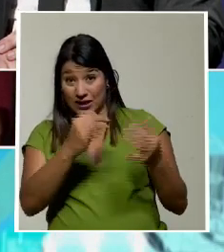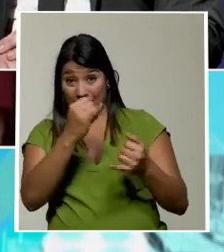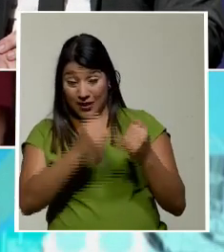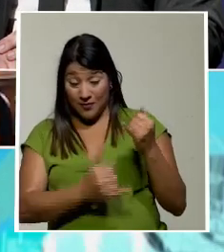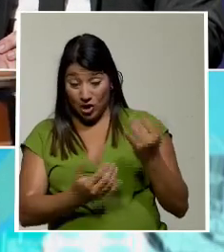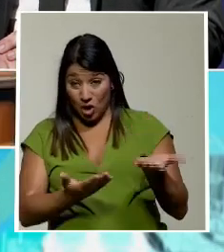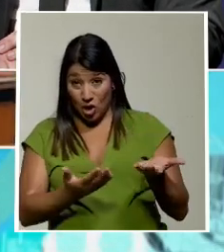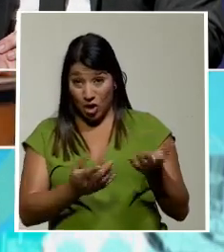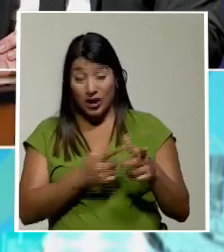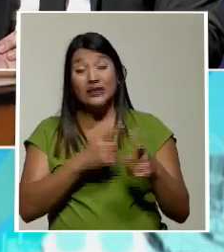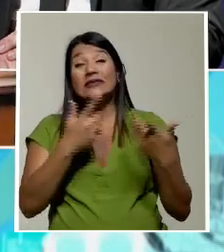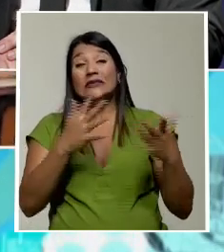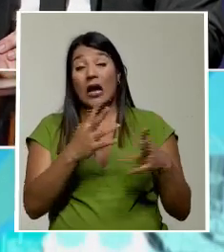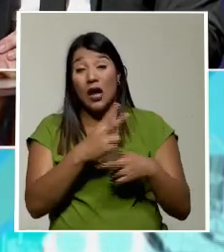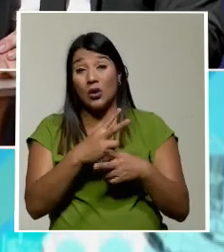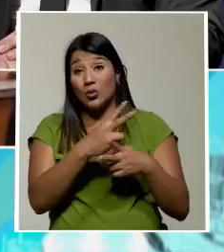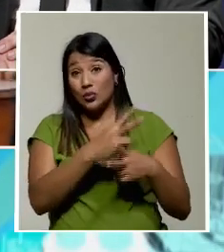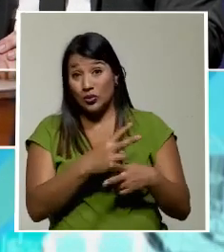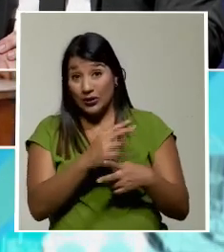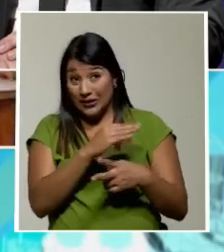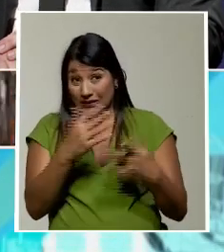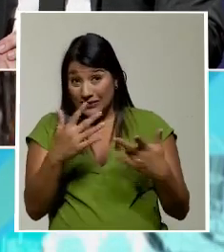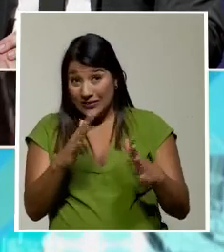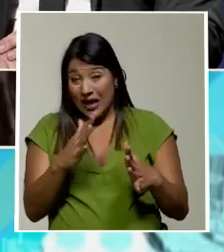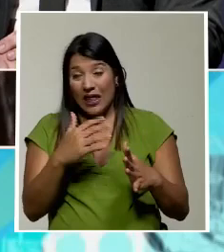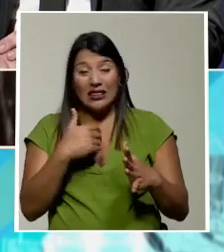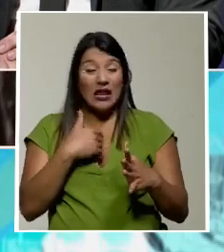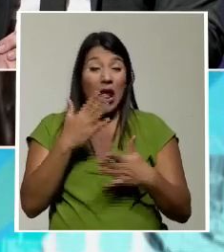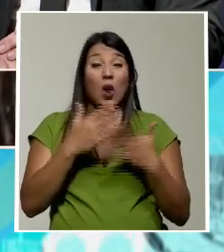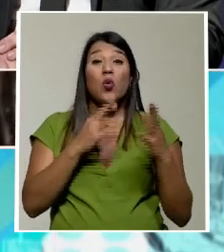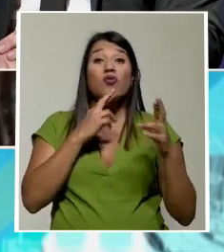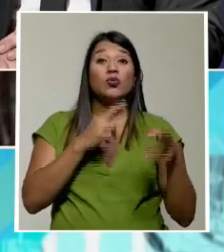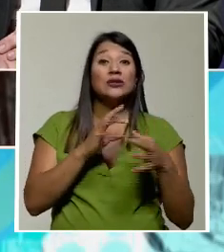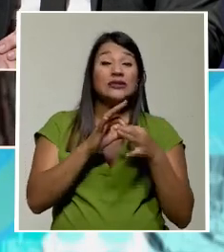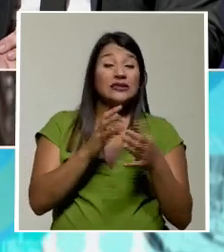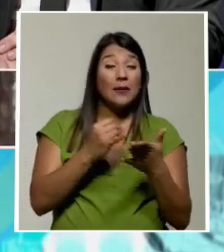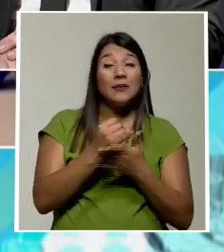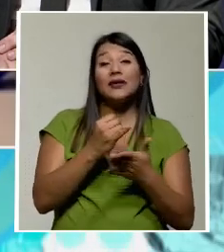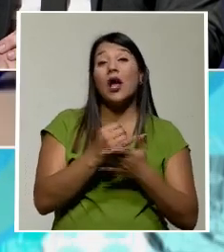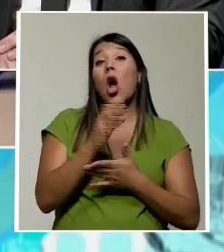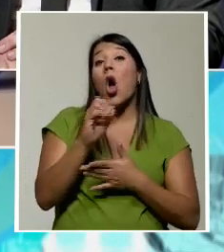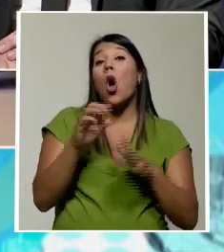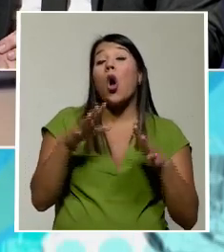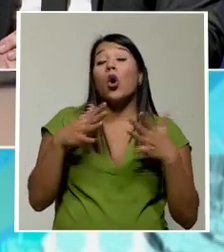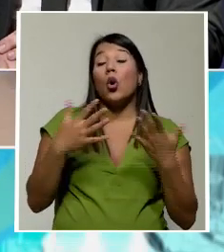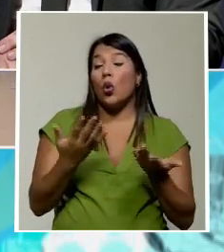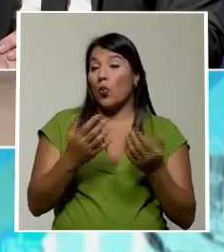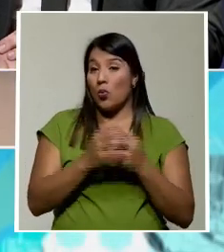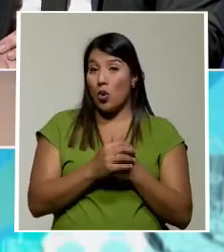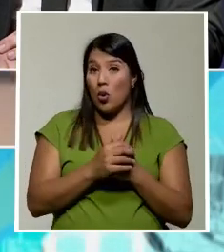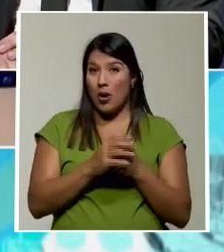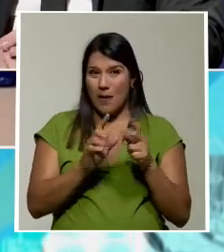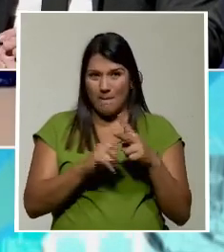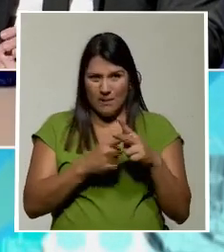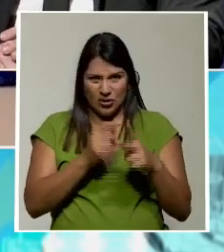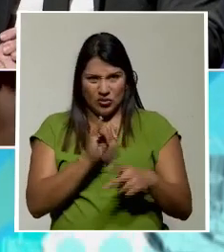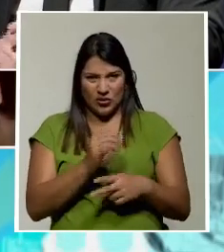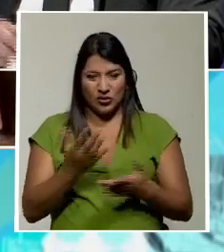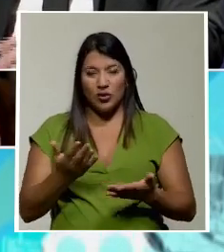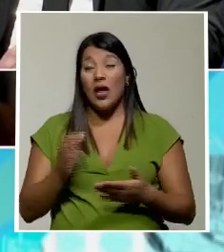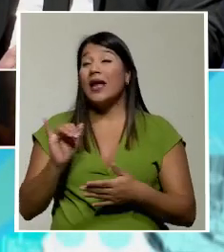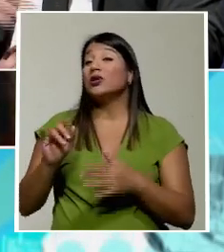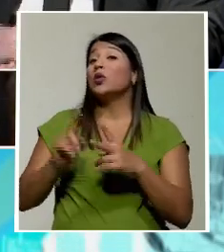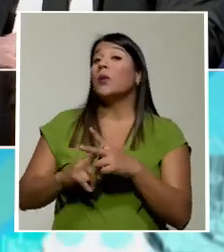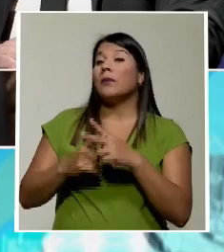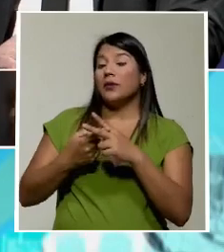en donde se auditó y se concluyó algo? ¿O cómo nace este tema? Esto nace